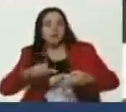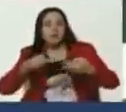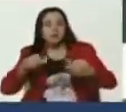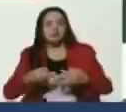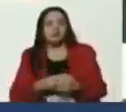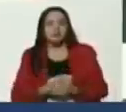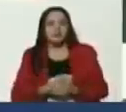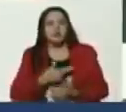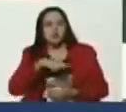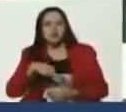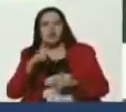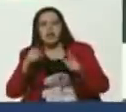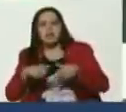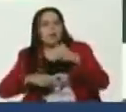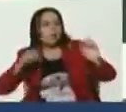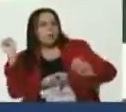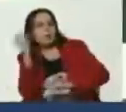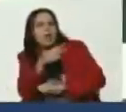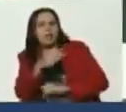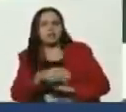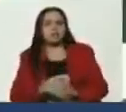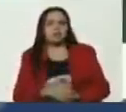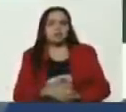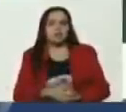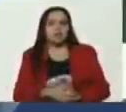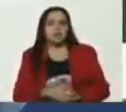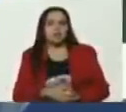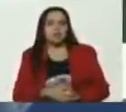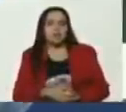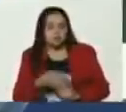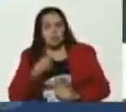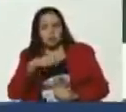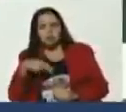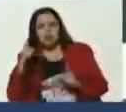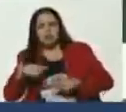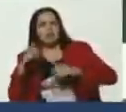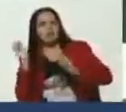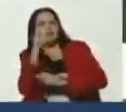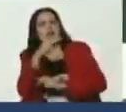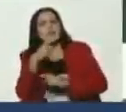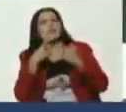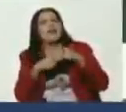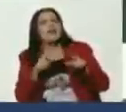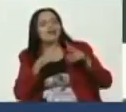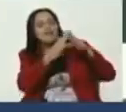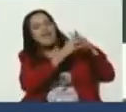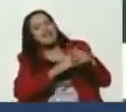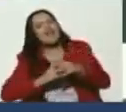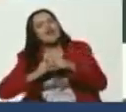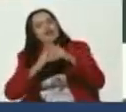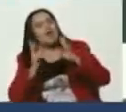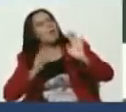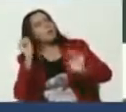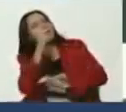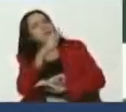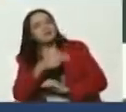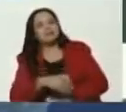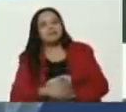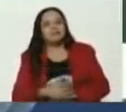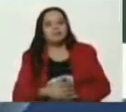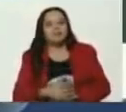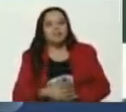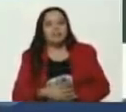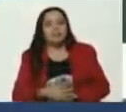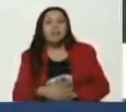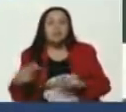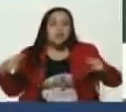Nosotros también lanzamos la piedra. También la lanzamos, o sea, la lanzamos al imperialismo. Pero nos van a tener que conseguir en la